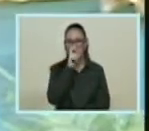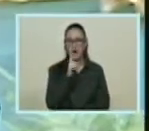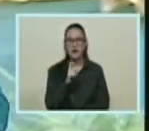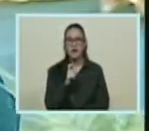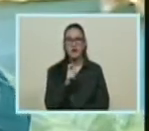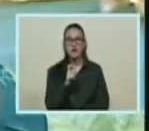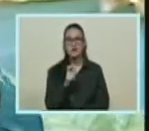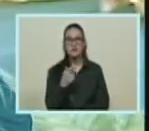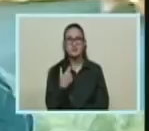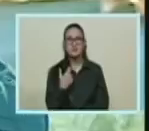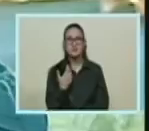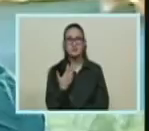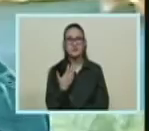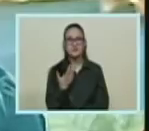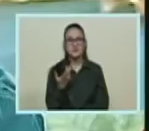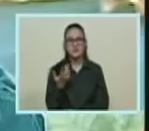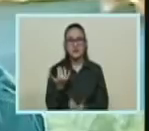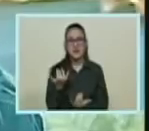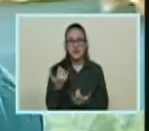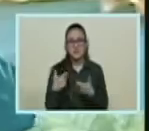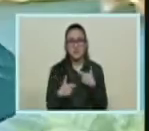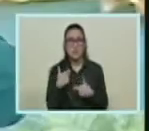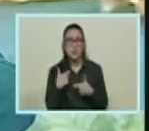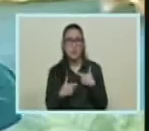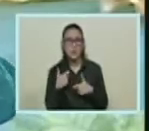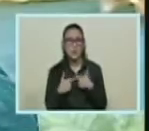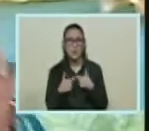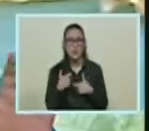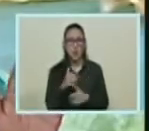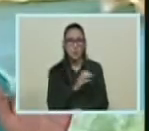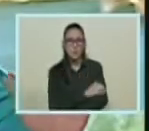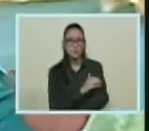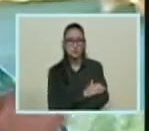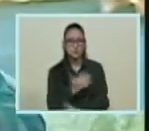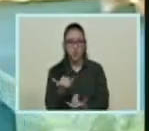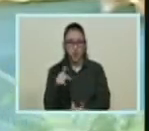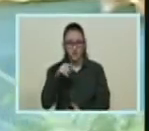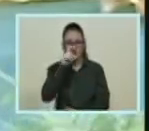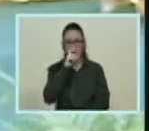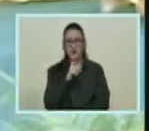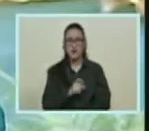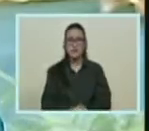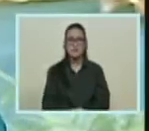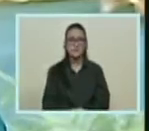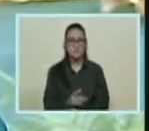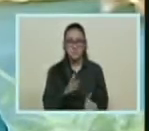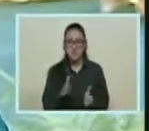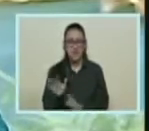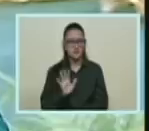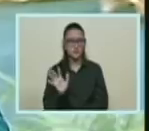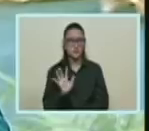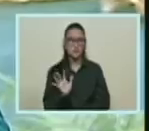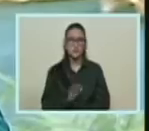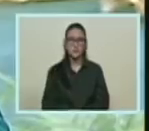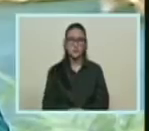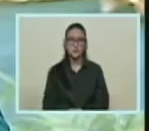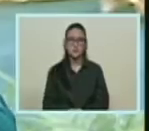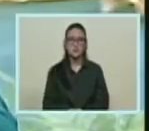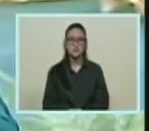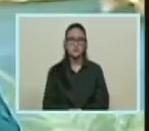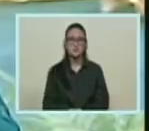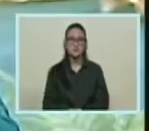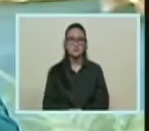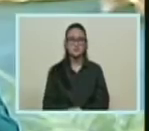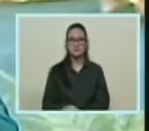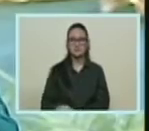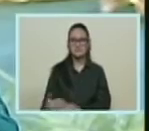Y no sabíamos la emboscada que no tenía la derecha este año. No estaba en el plan la emboscada. Que nos